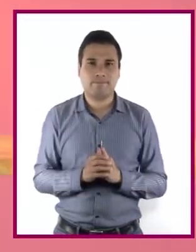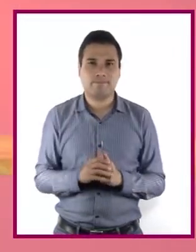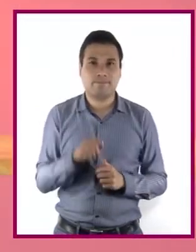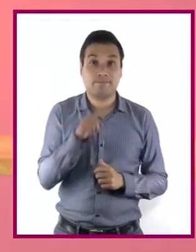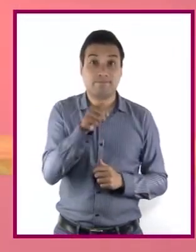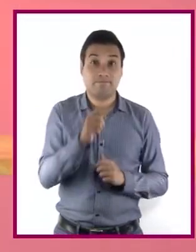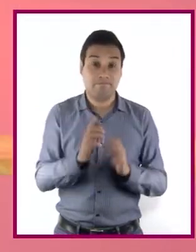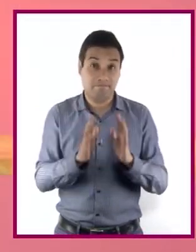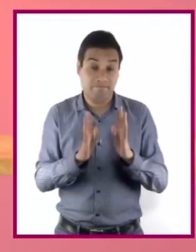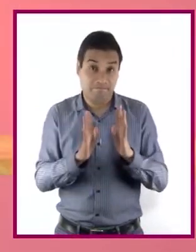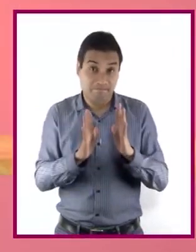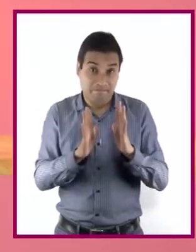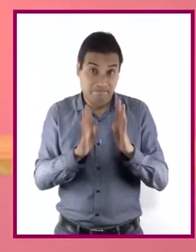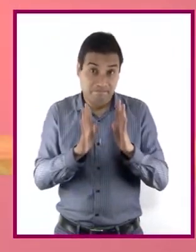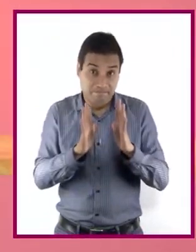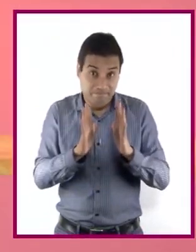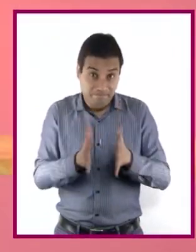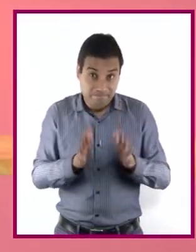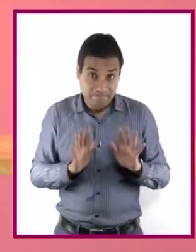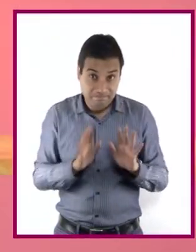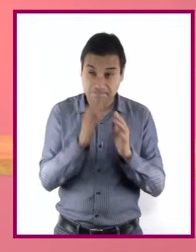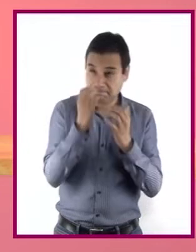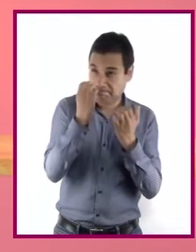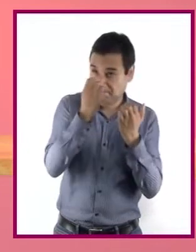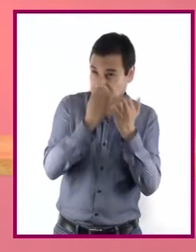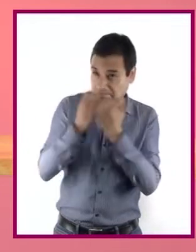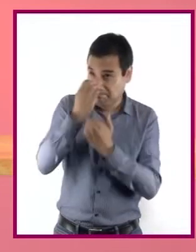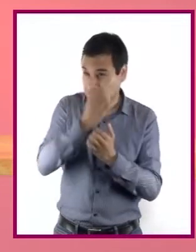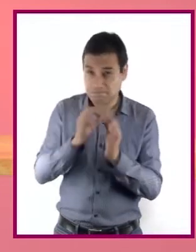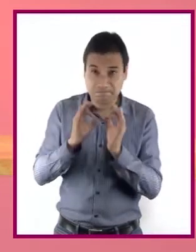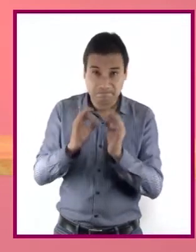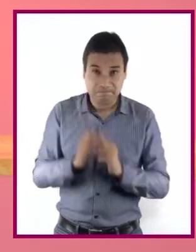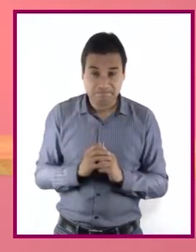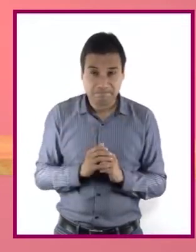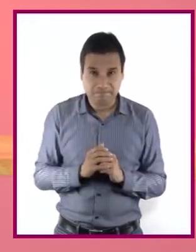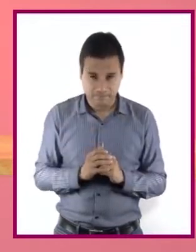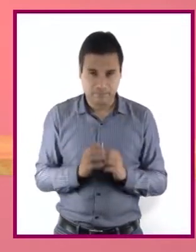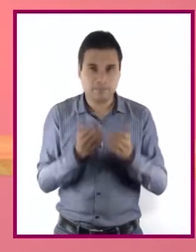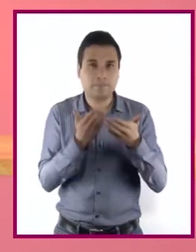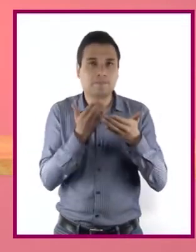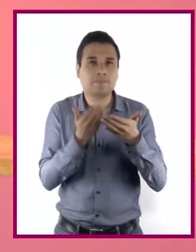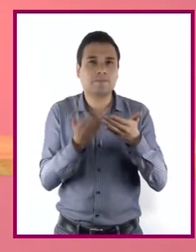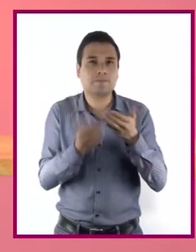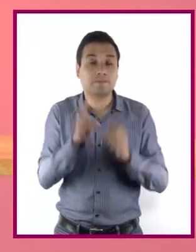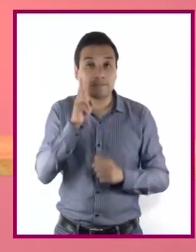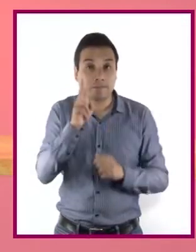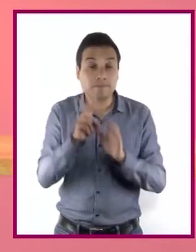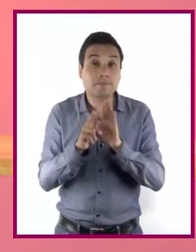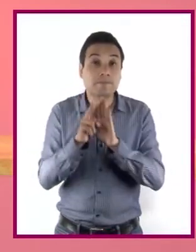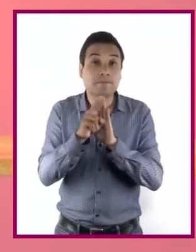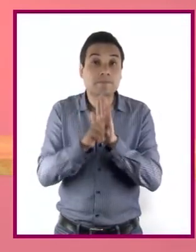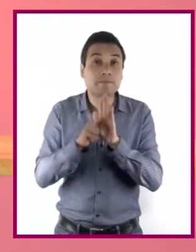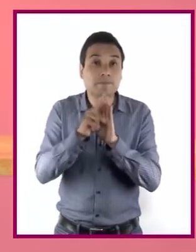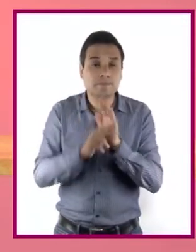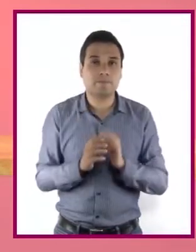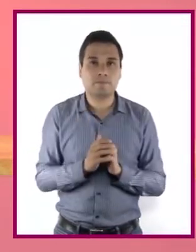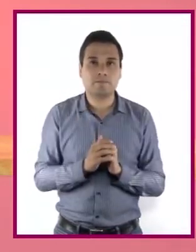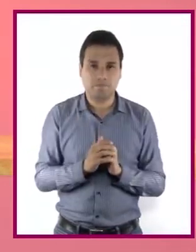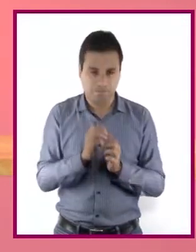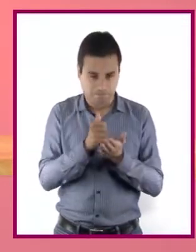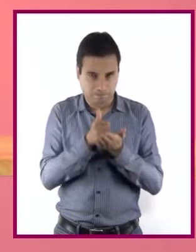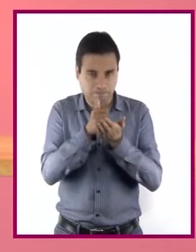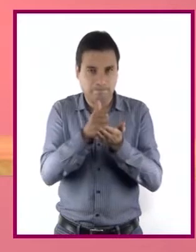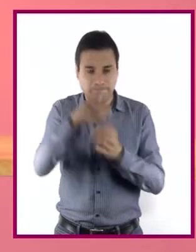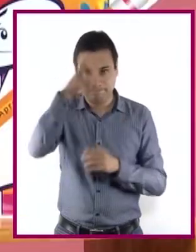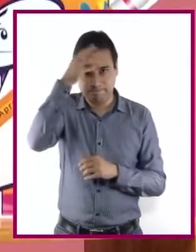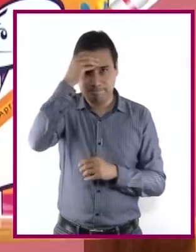la delicada e interesante función de ser críticos literarios, les invito a que vean la siguiente cápsula con la finalidad de reforzar su